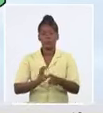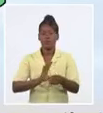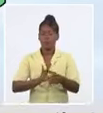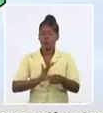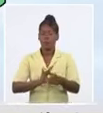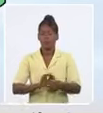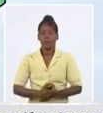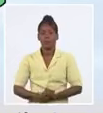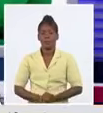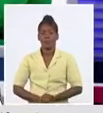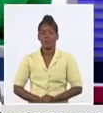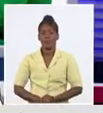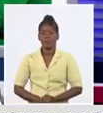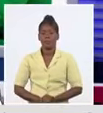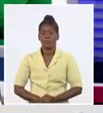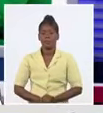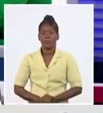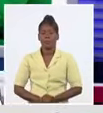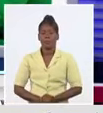enfermedad.